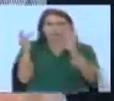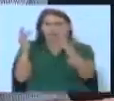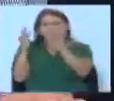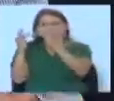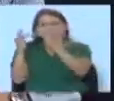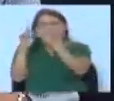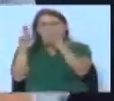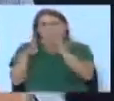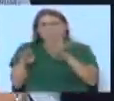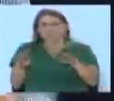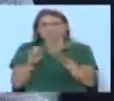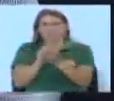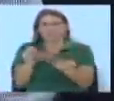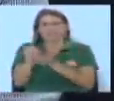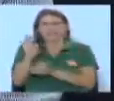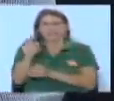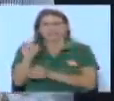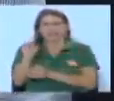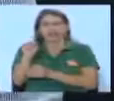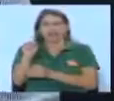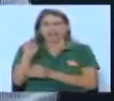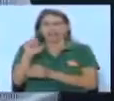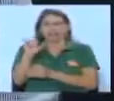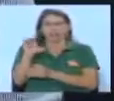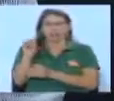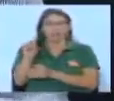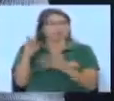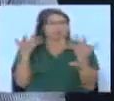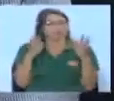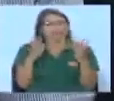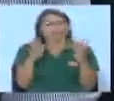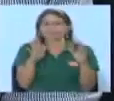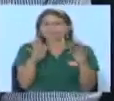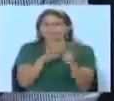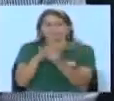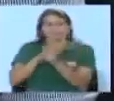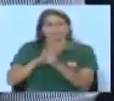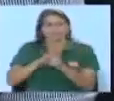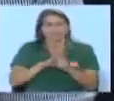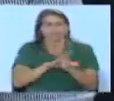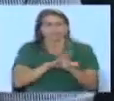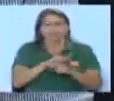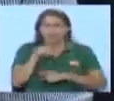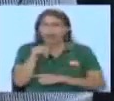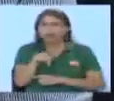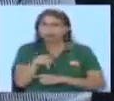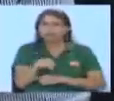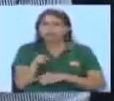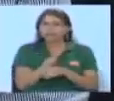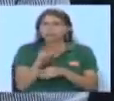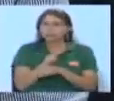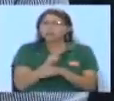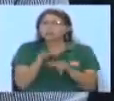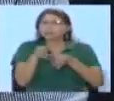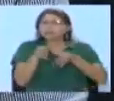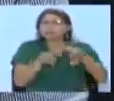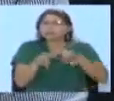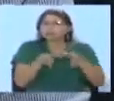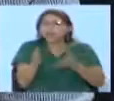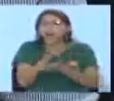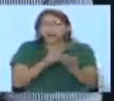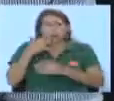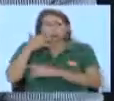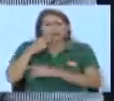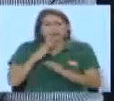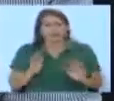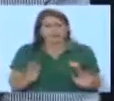Uh-huh. Y aquí lo que se ha tratado de justificar es algo parecido. O sea, y lo que resulta quizás más